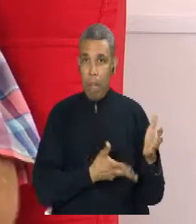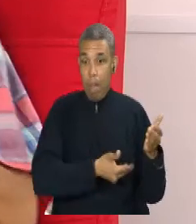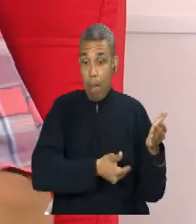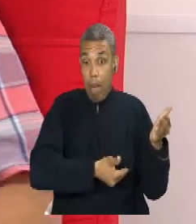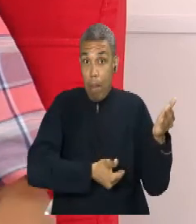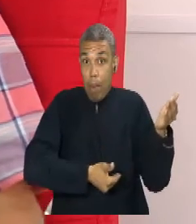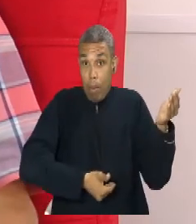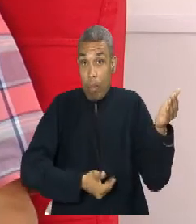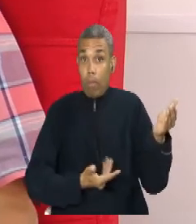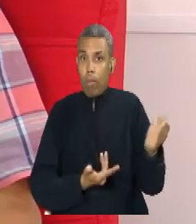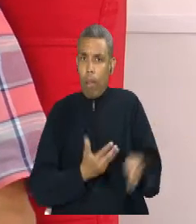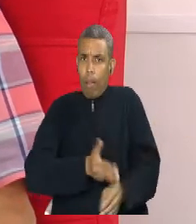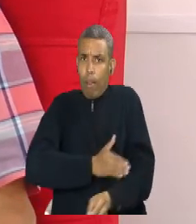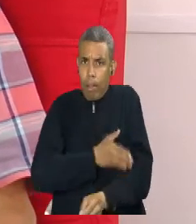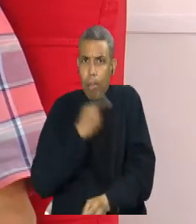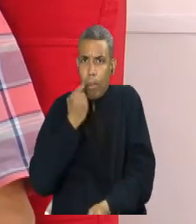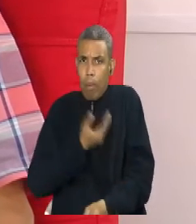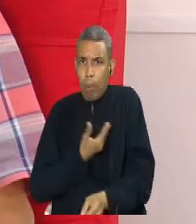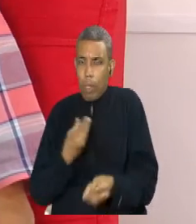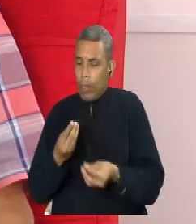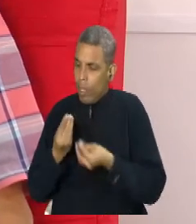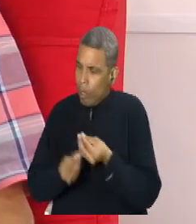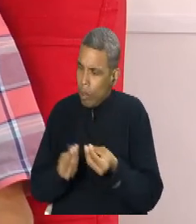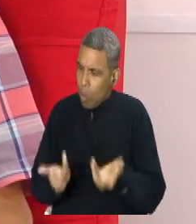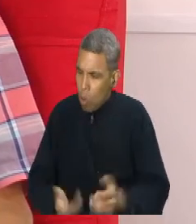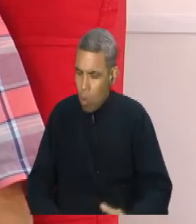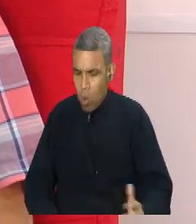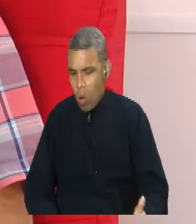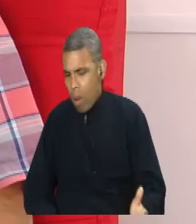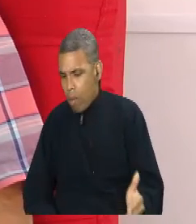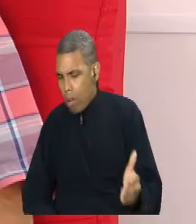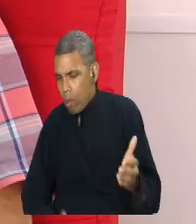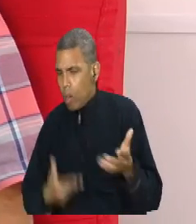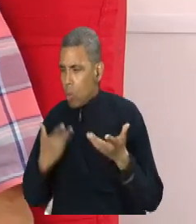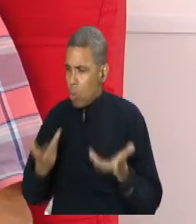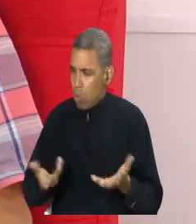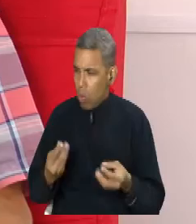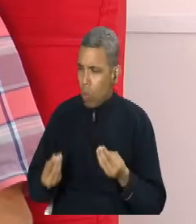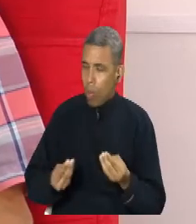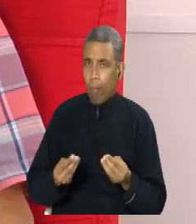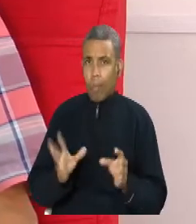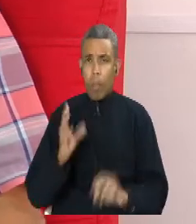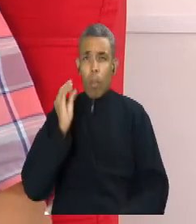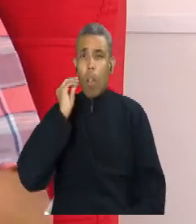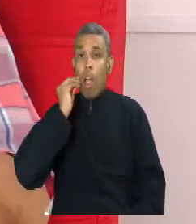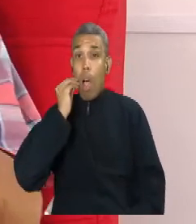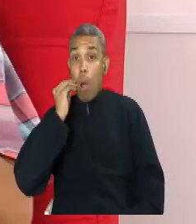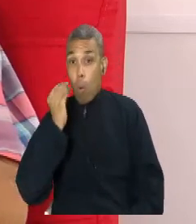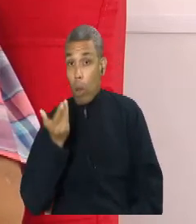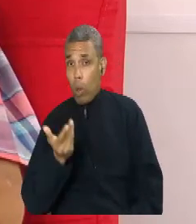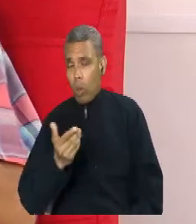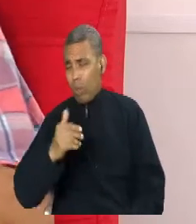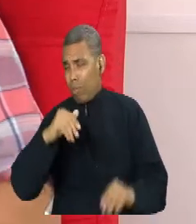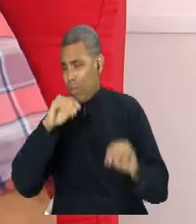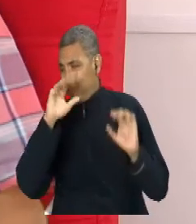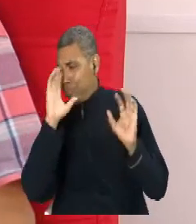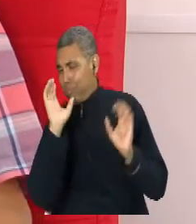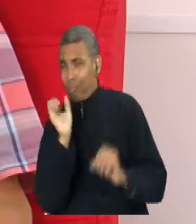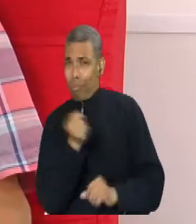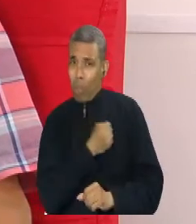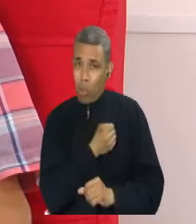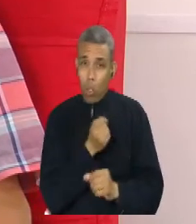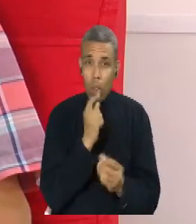exigiendo cosas entonces los abuelos son muy dados a hacer muy consentidor esos abuelos generalmente